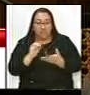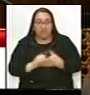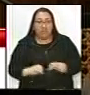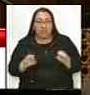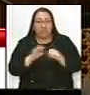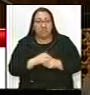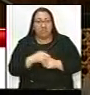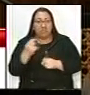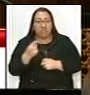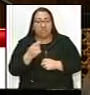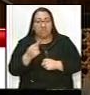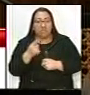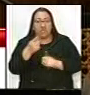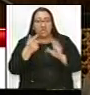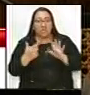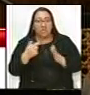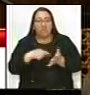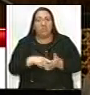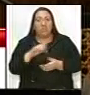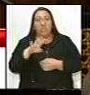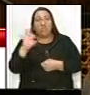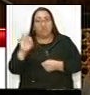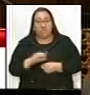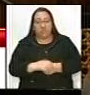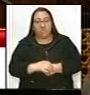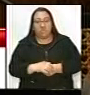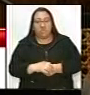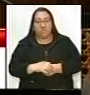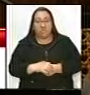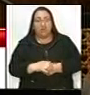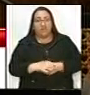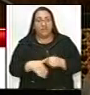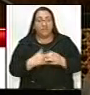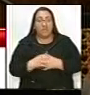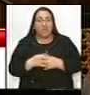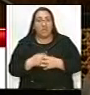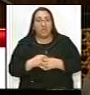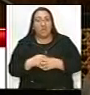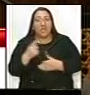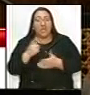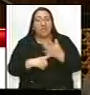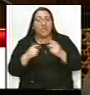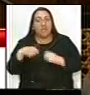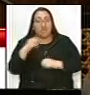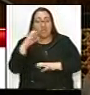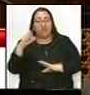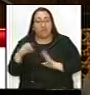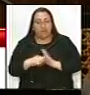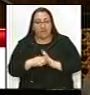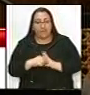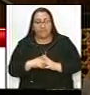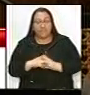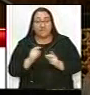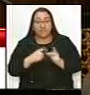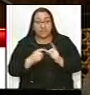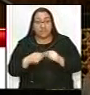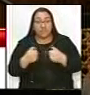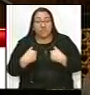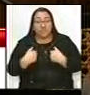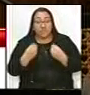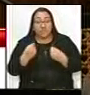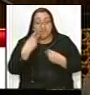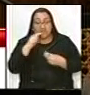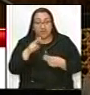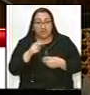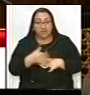fue sólo el 17.4 por ciento de la demanda estimada en el proyecto entonces tenemos como lo